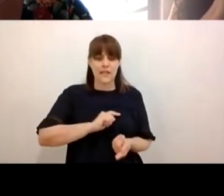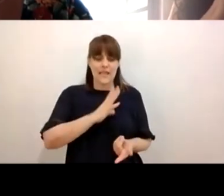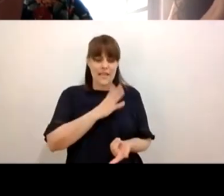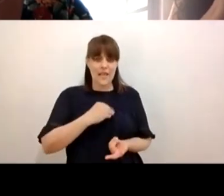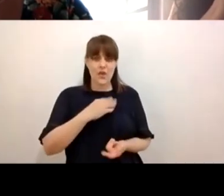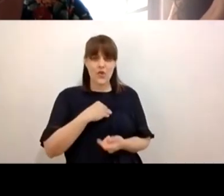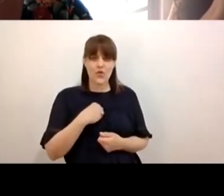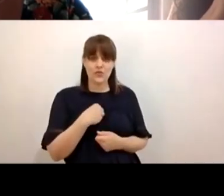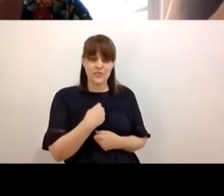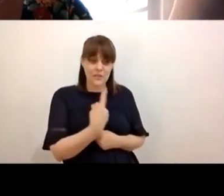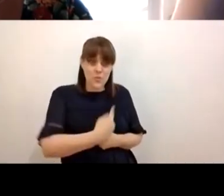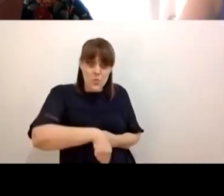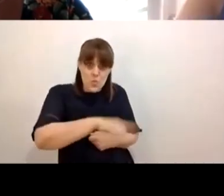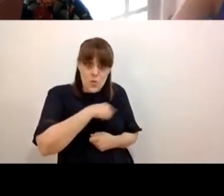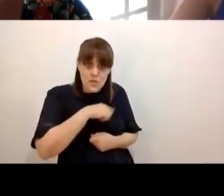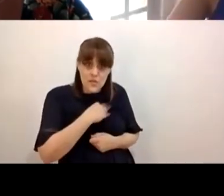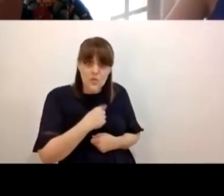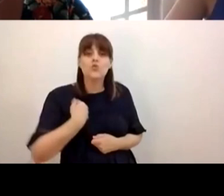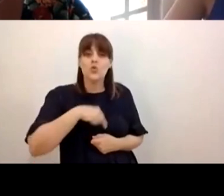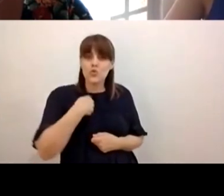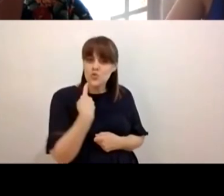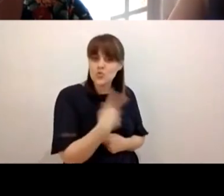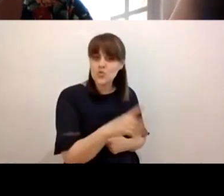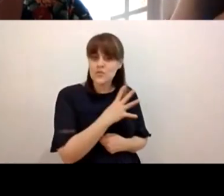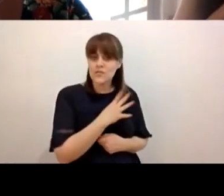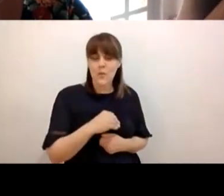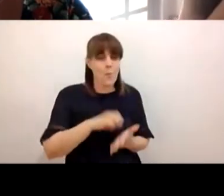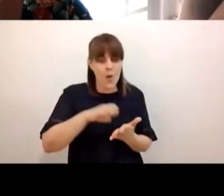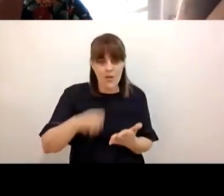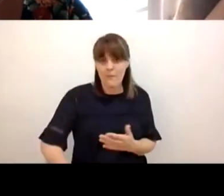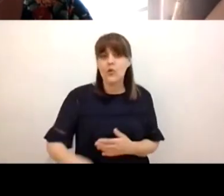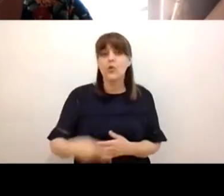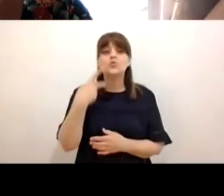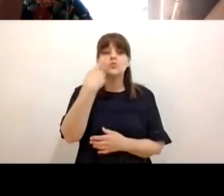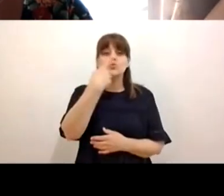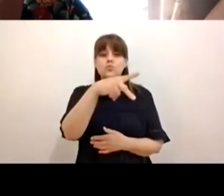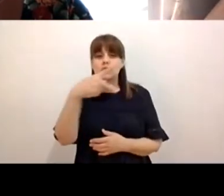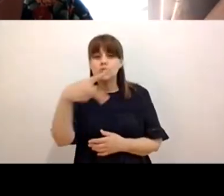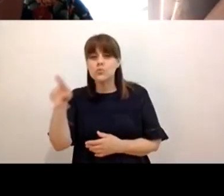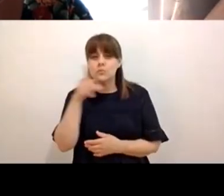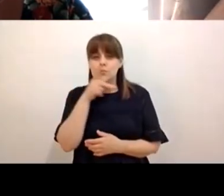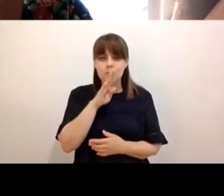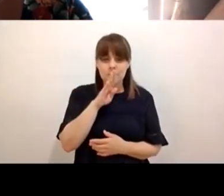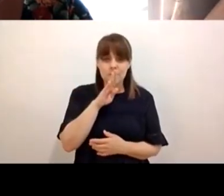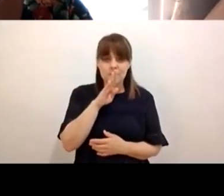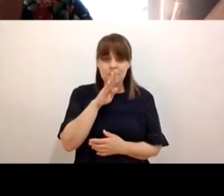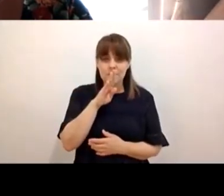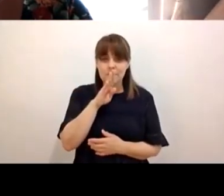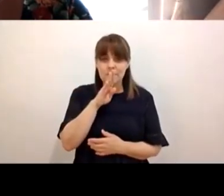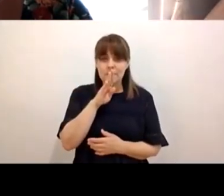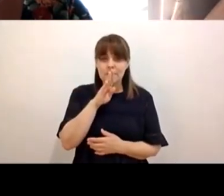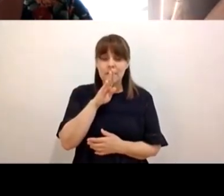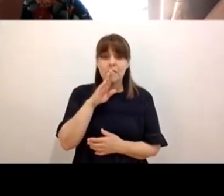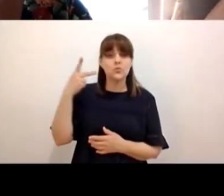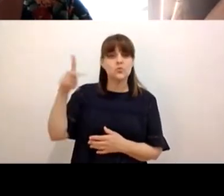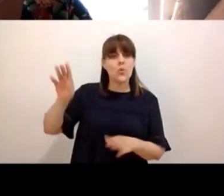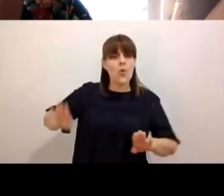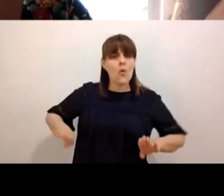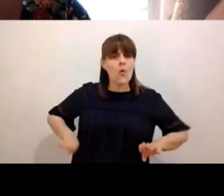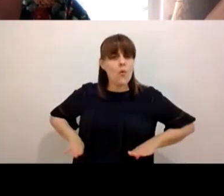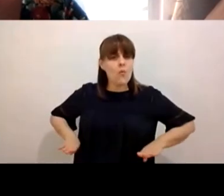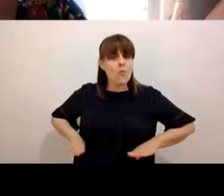conforme van a ver los papás de ustedes casi ahora tienen una actitud de